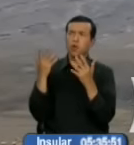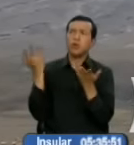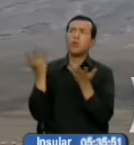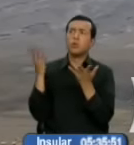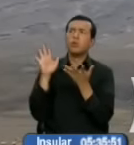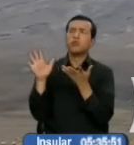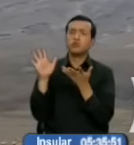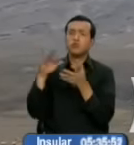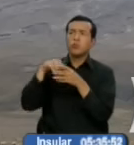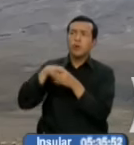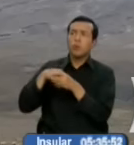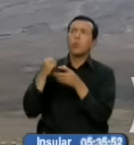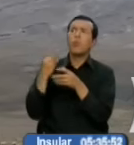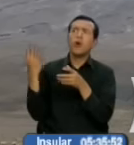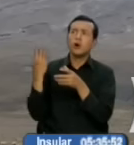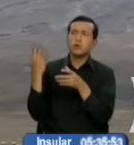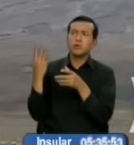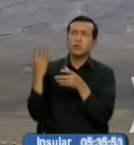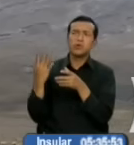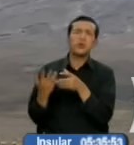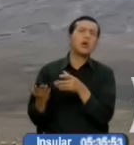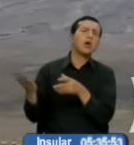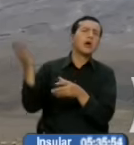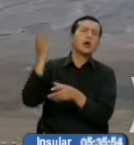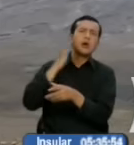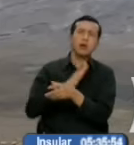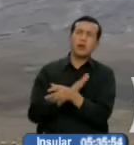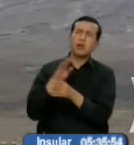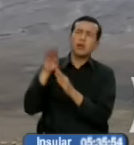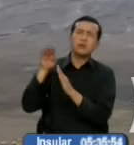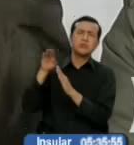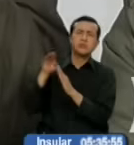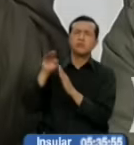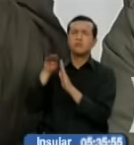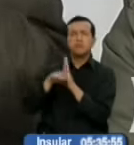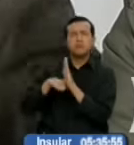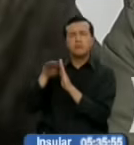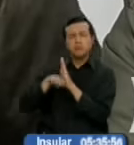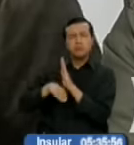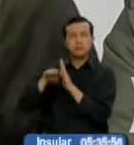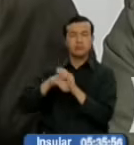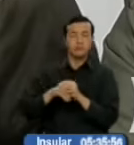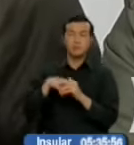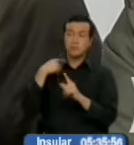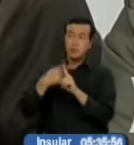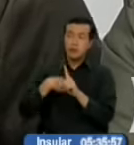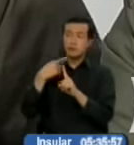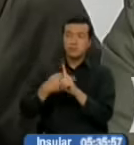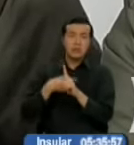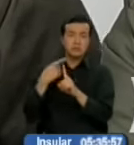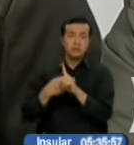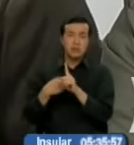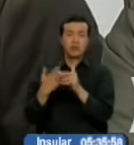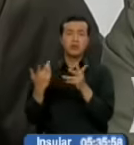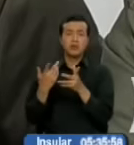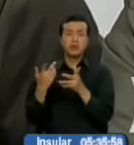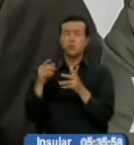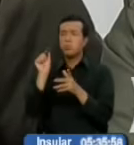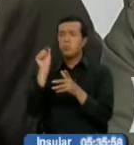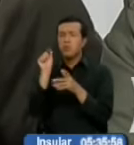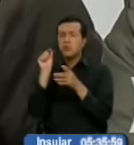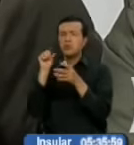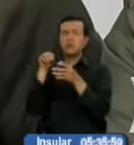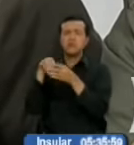niveles de actividad comparados con los que registraba antes de su última reactivación. Los últimos meses mantiene niveles de actividades